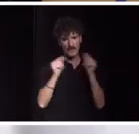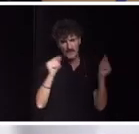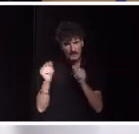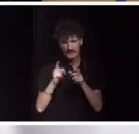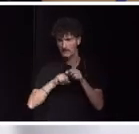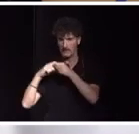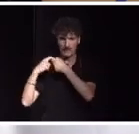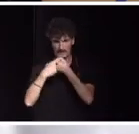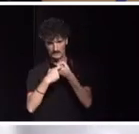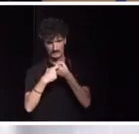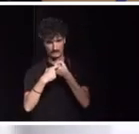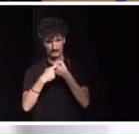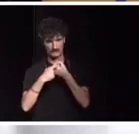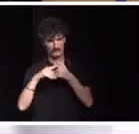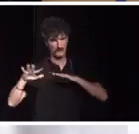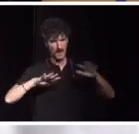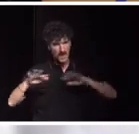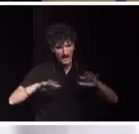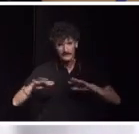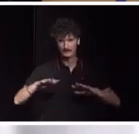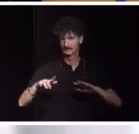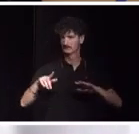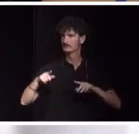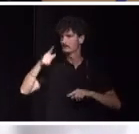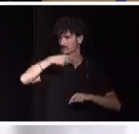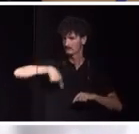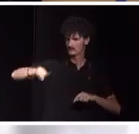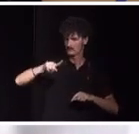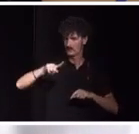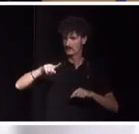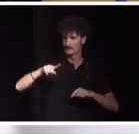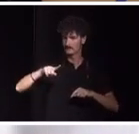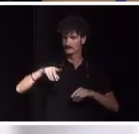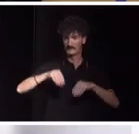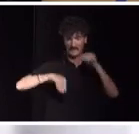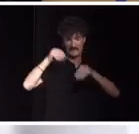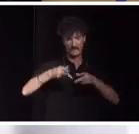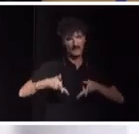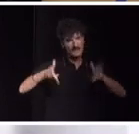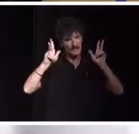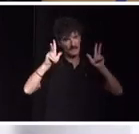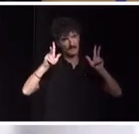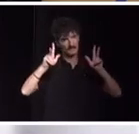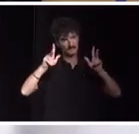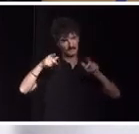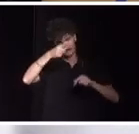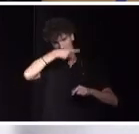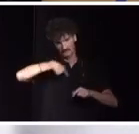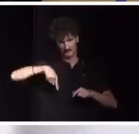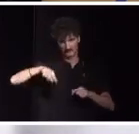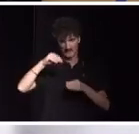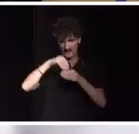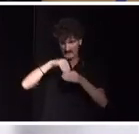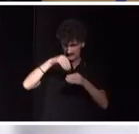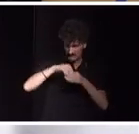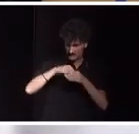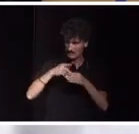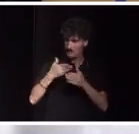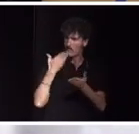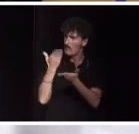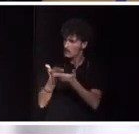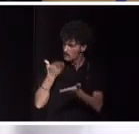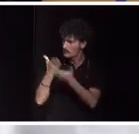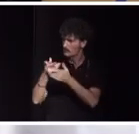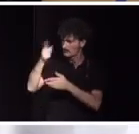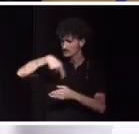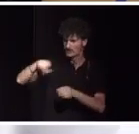participando activamente, ejerciendo en la democracia interna y escuchando las grandes propuestas que habéis